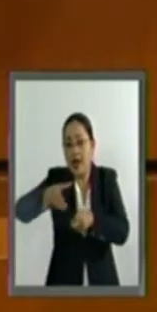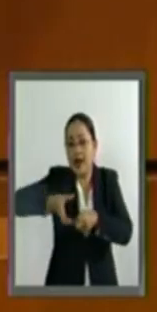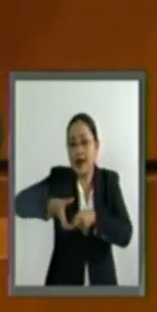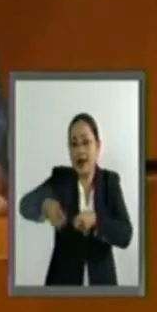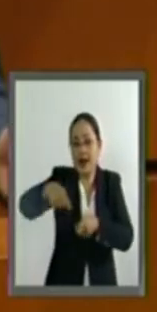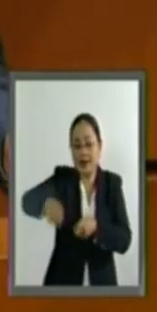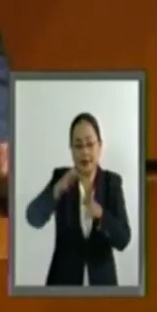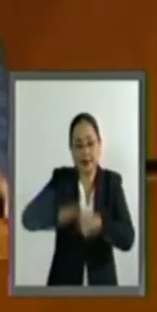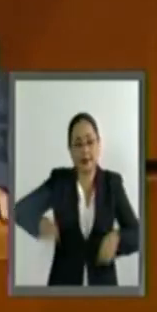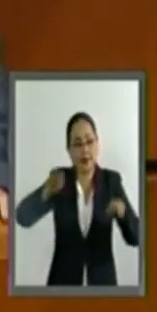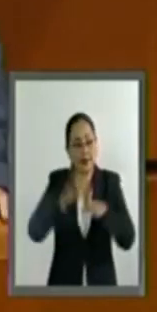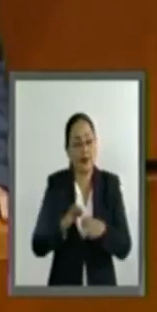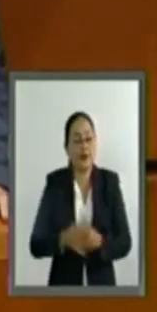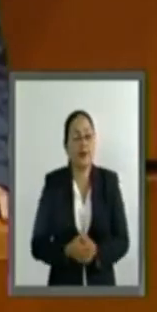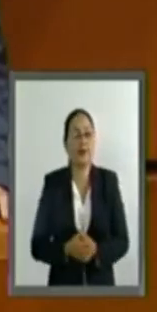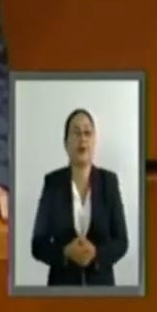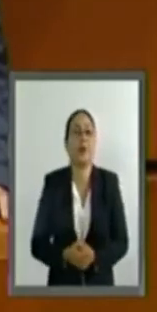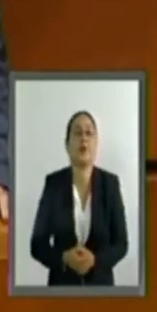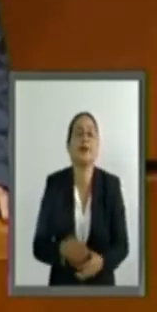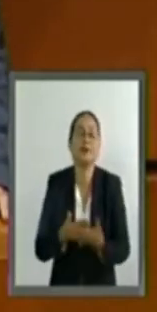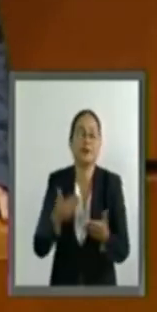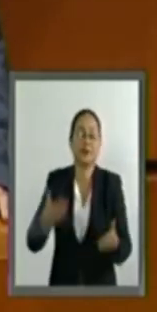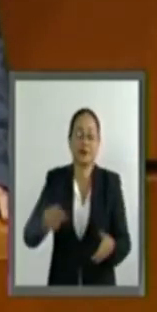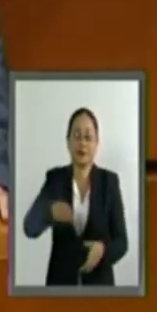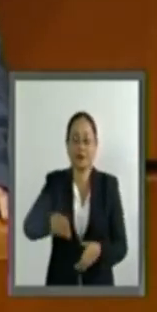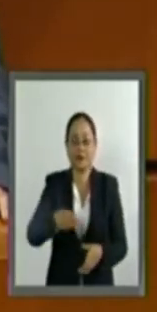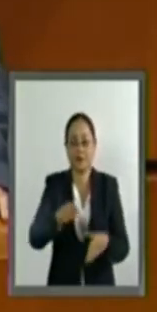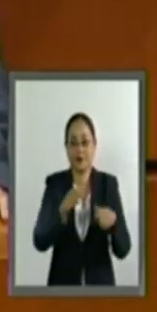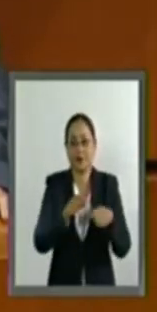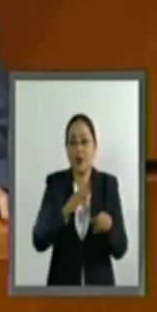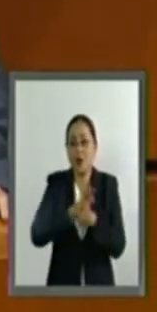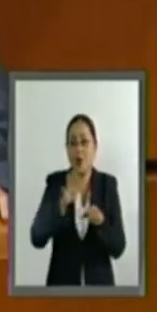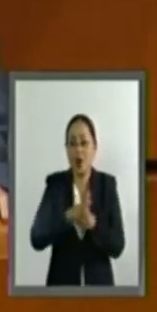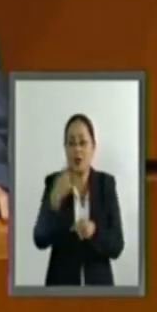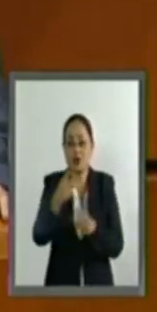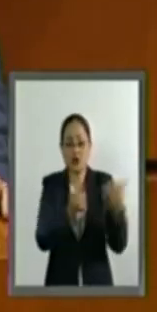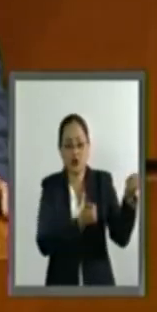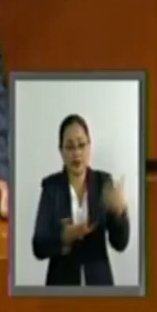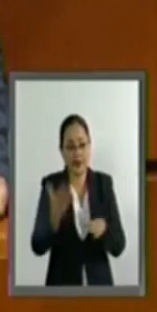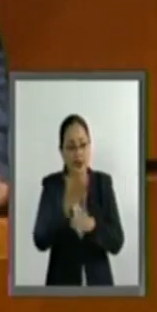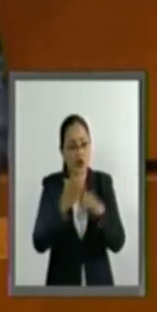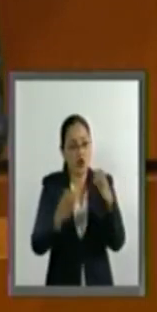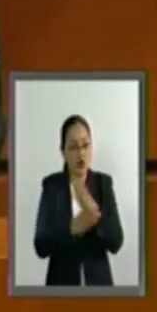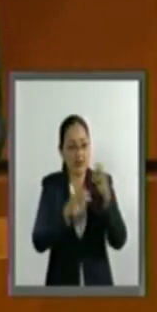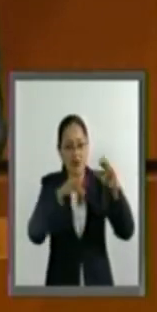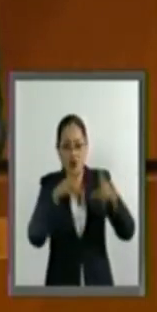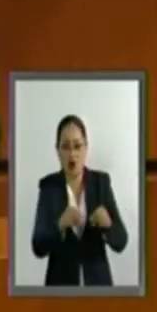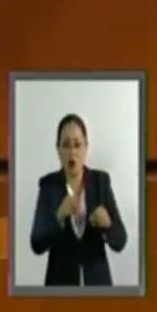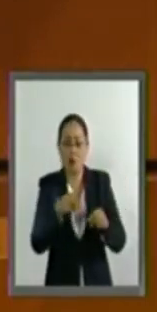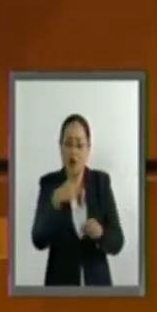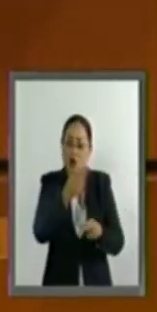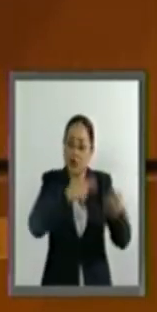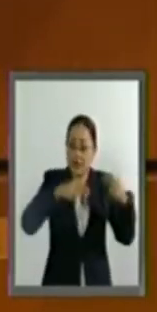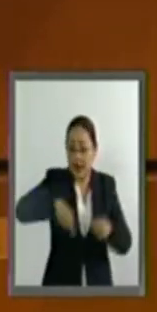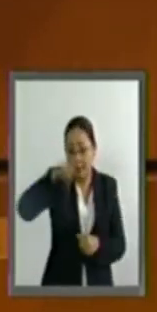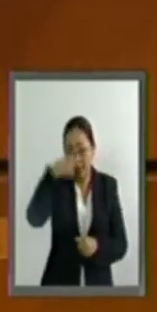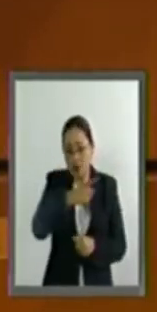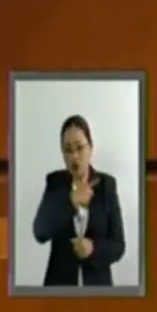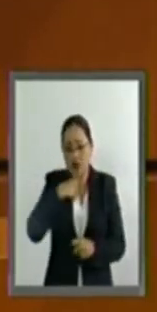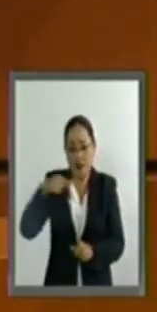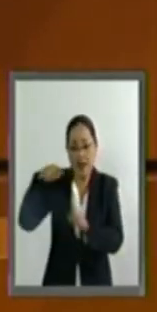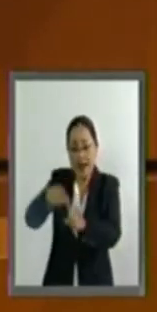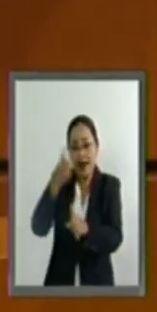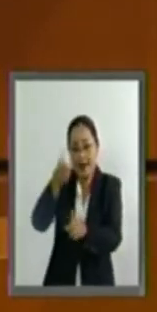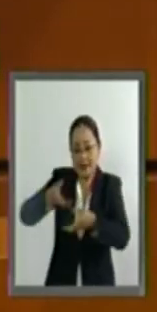aduanales. Claro está que independientemente de que traigan su menaje de casa o no, esta medida, además de